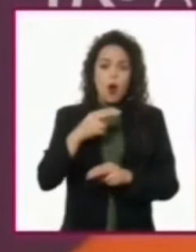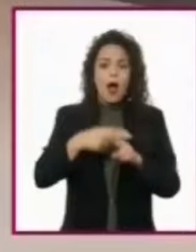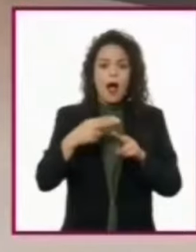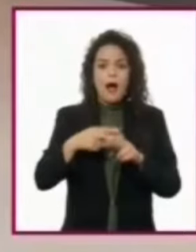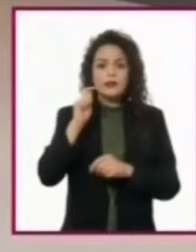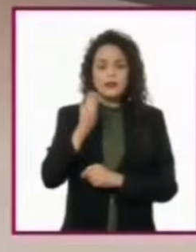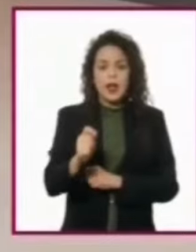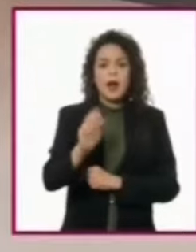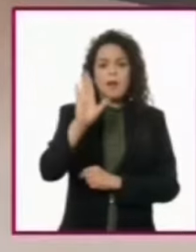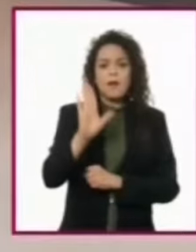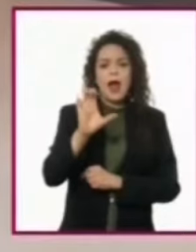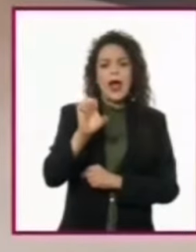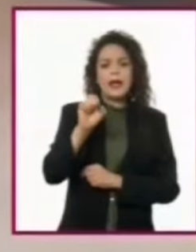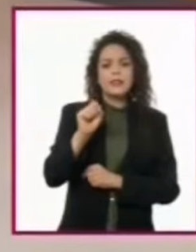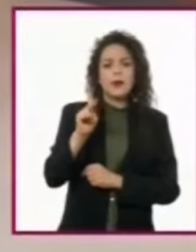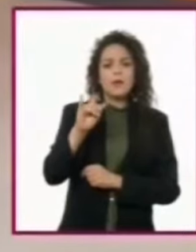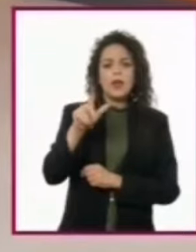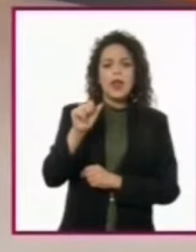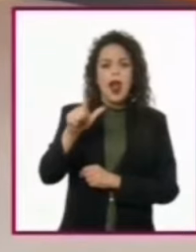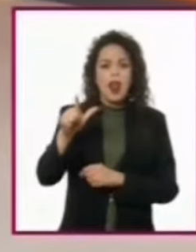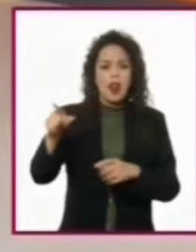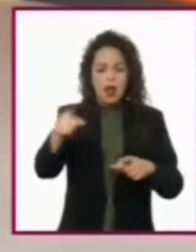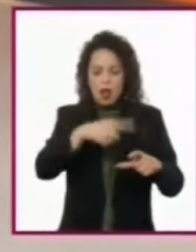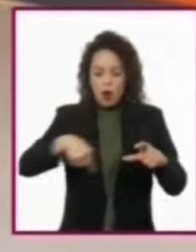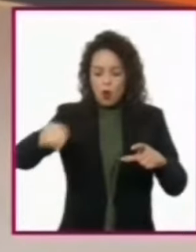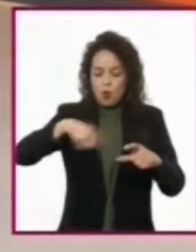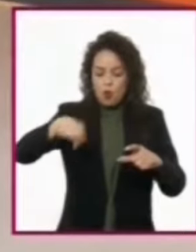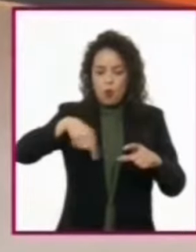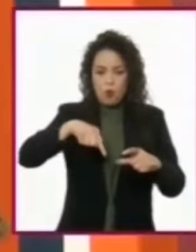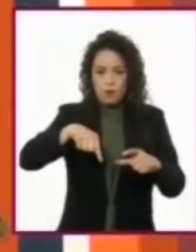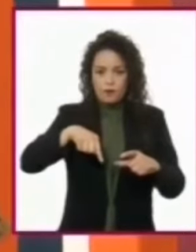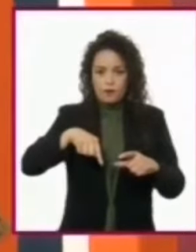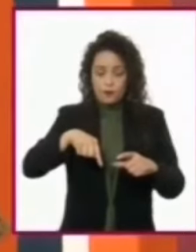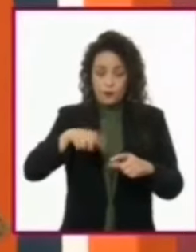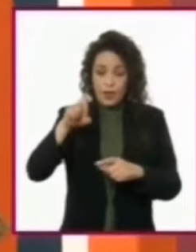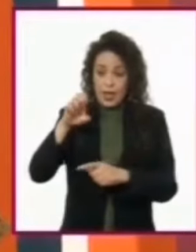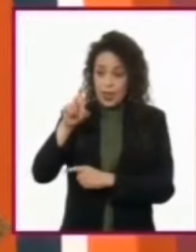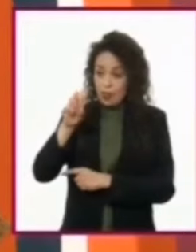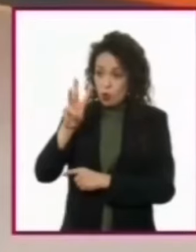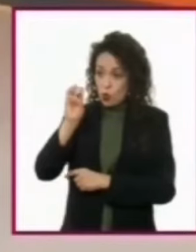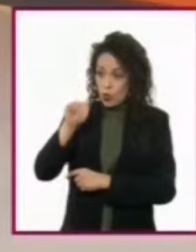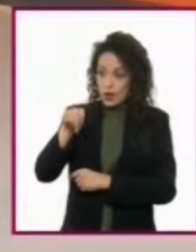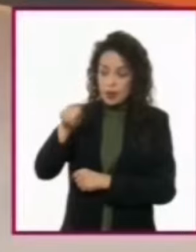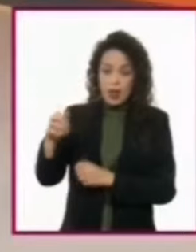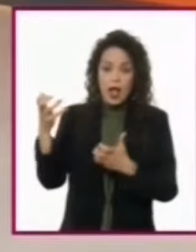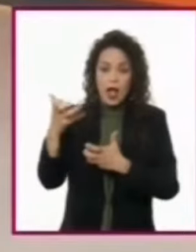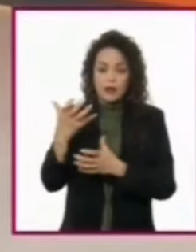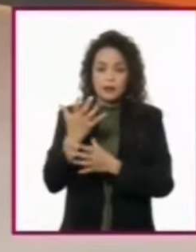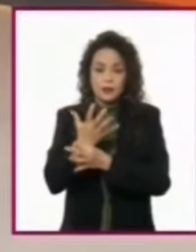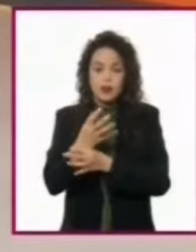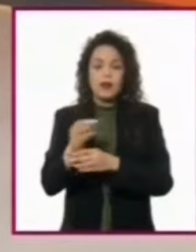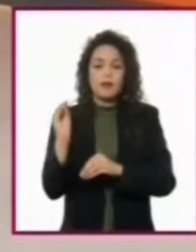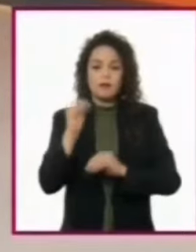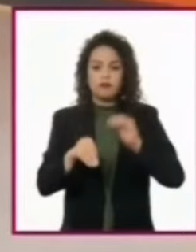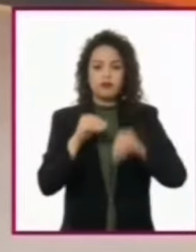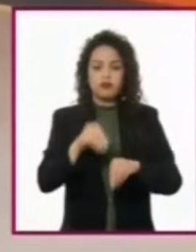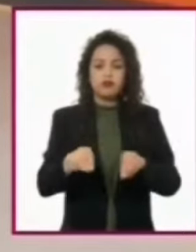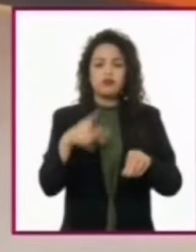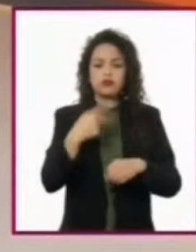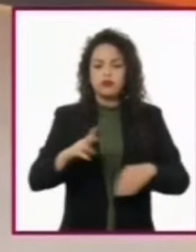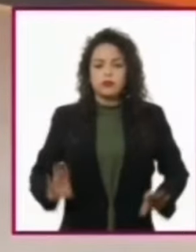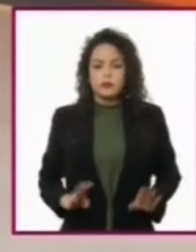espiral. El astrónomo Edwin Hubble las clasificó en un diagrama conocido como la secuencia